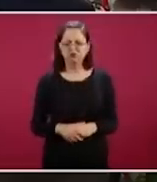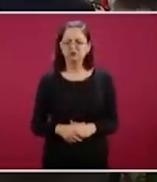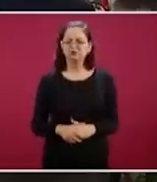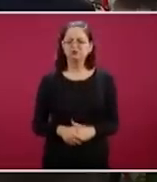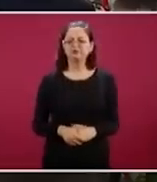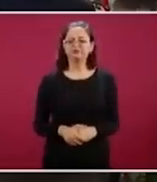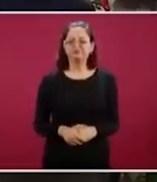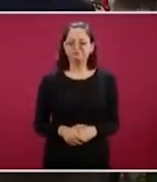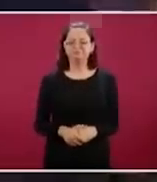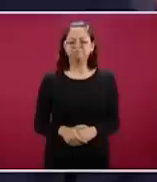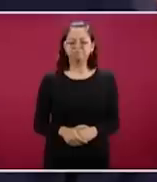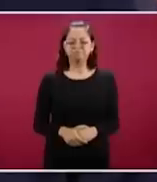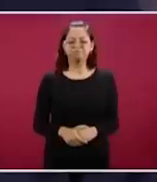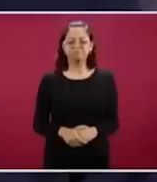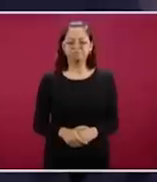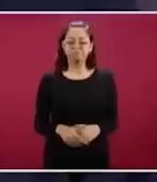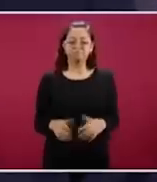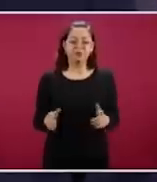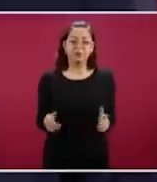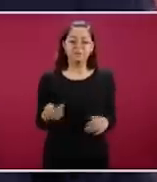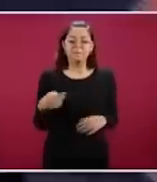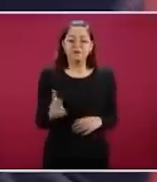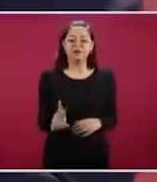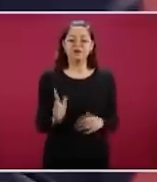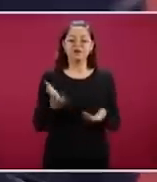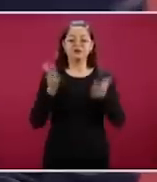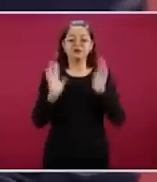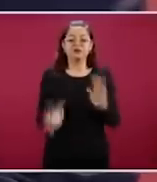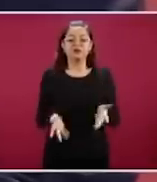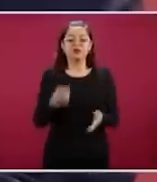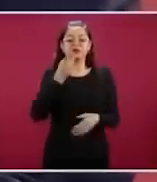lo dije y lo vuelvo a comentar.